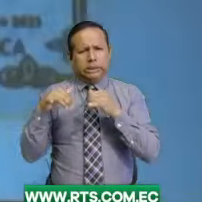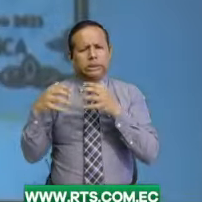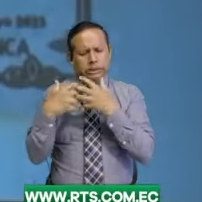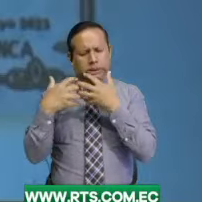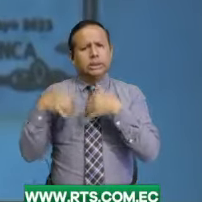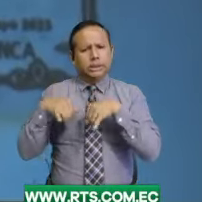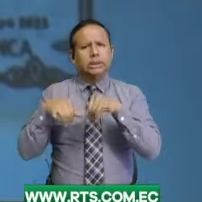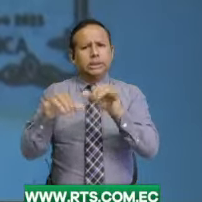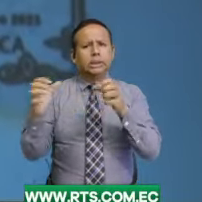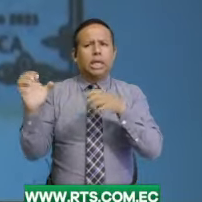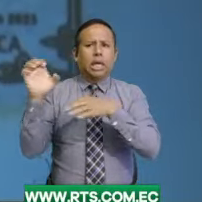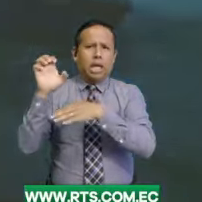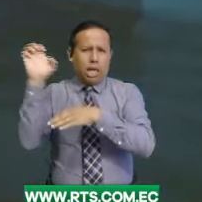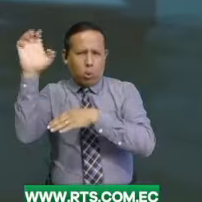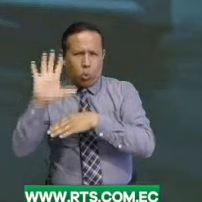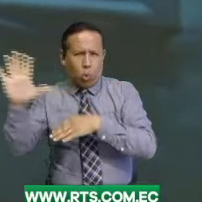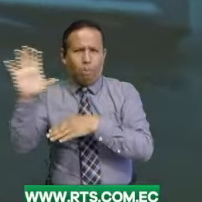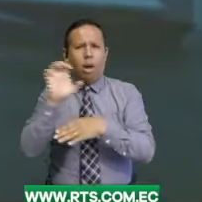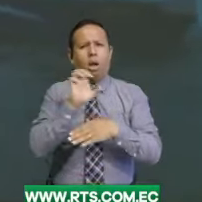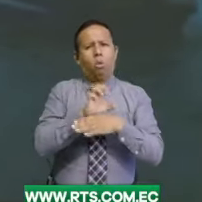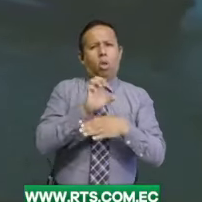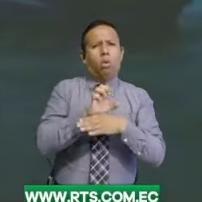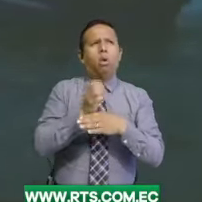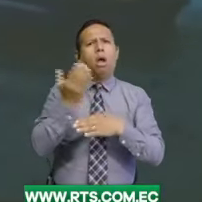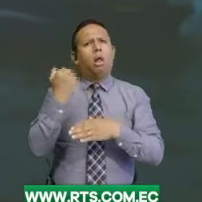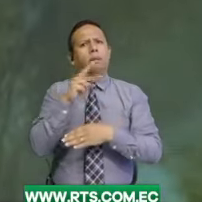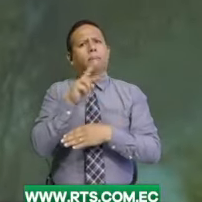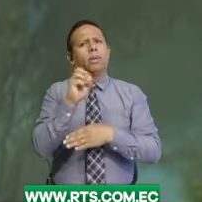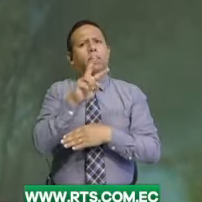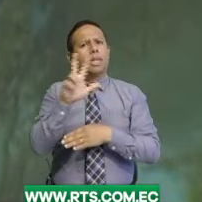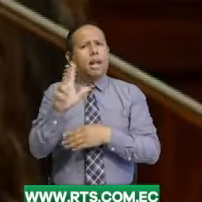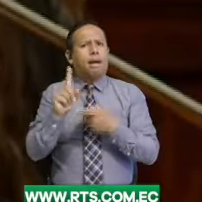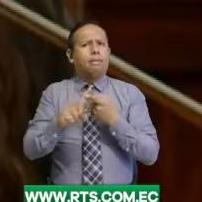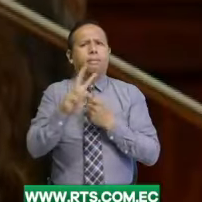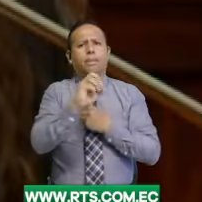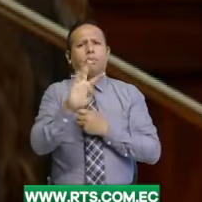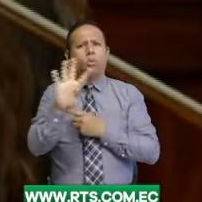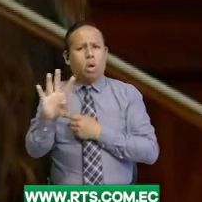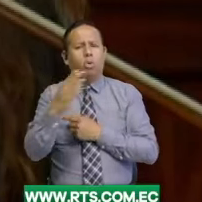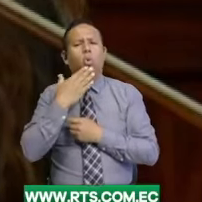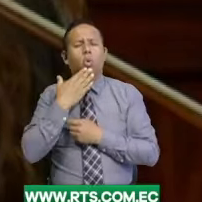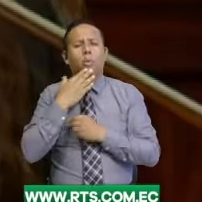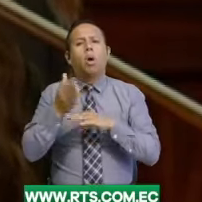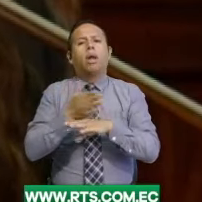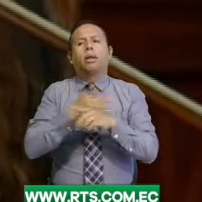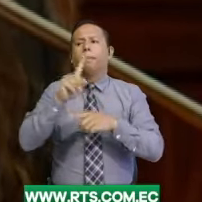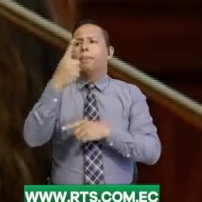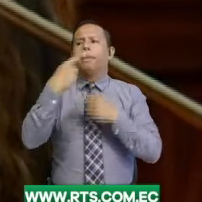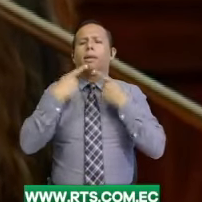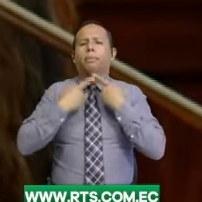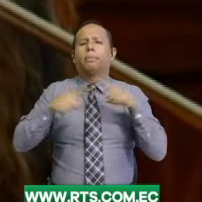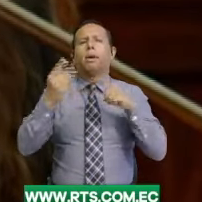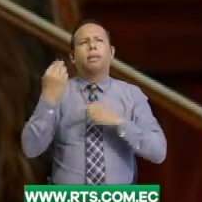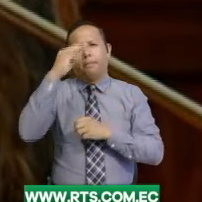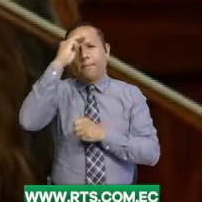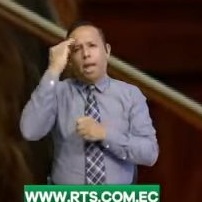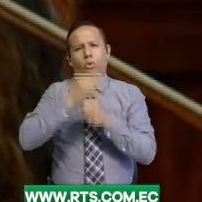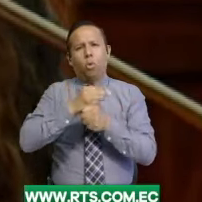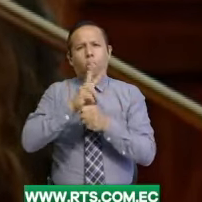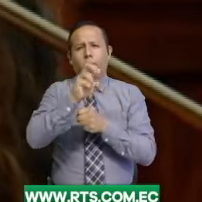Unión Europea, convocada en el 2023 y 2024. La primera convocatoria, lanzada en mayo de